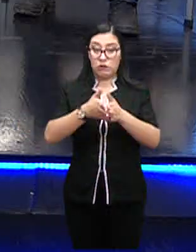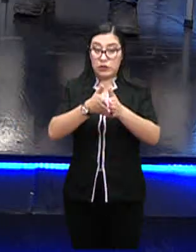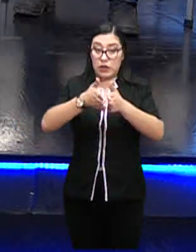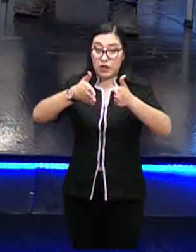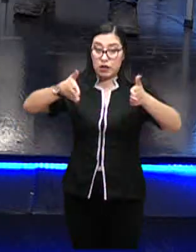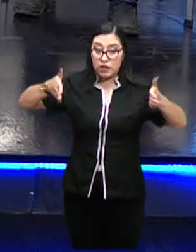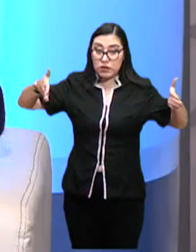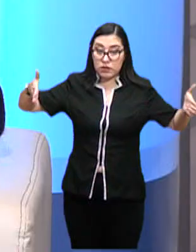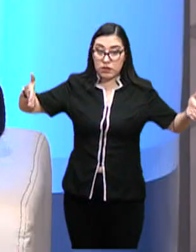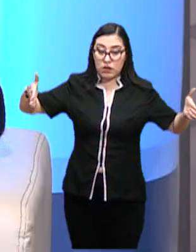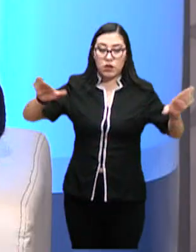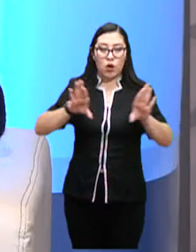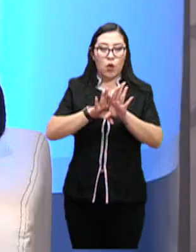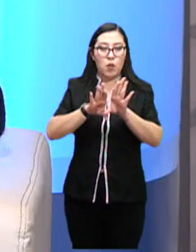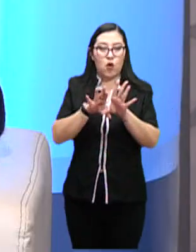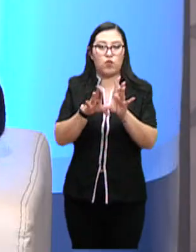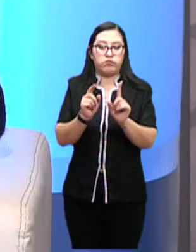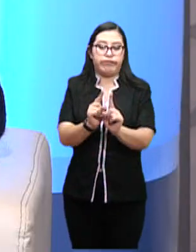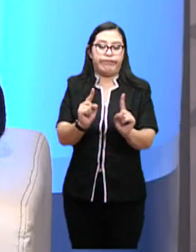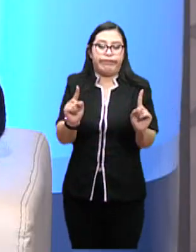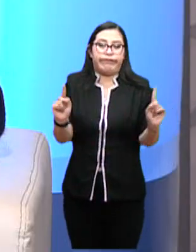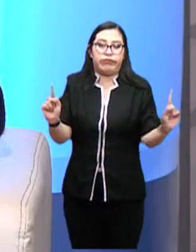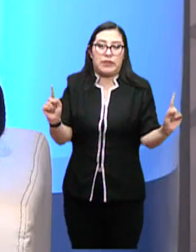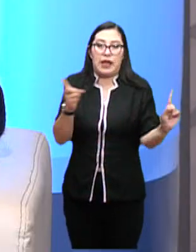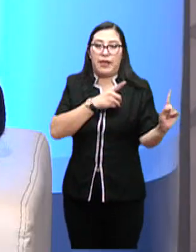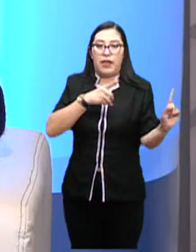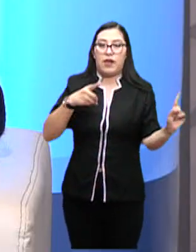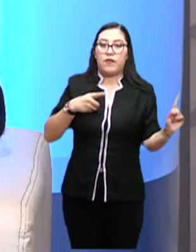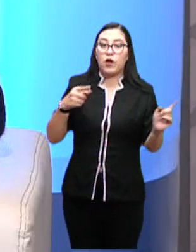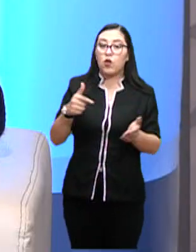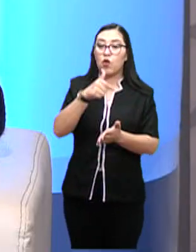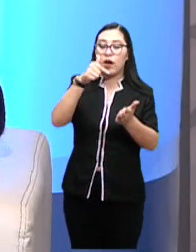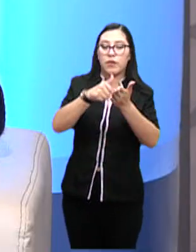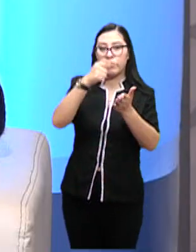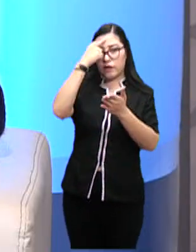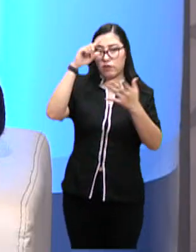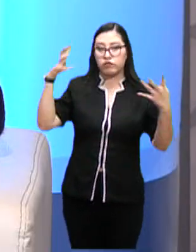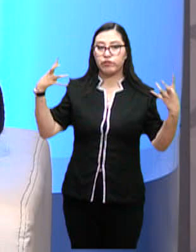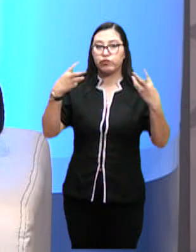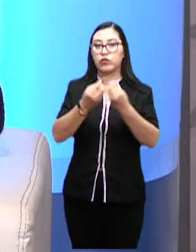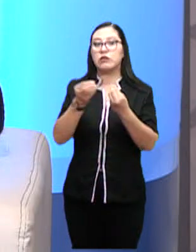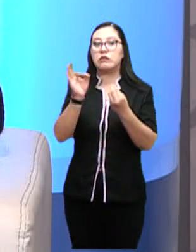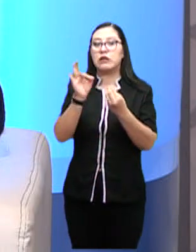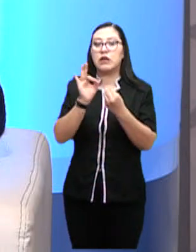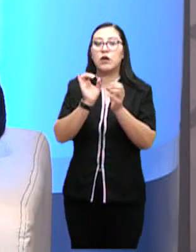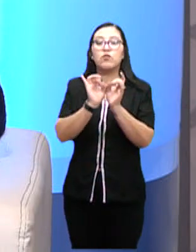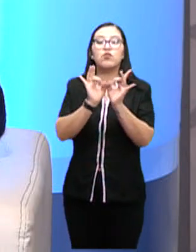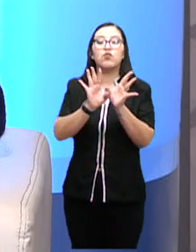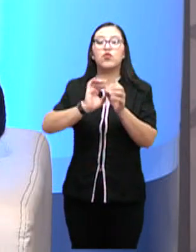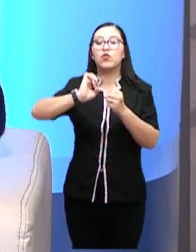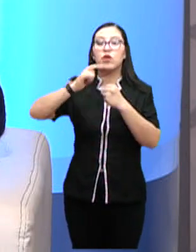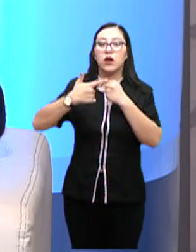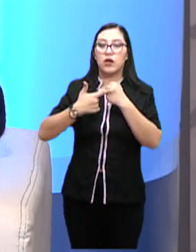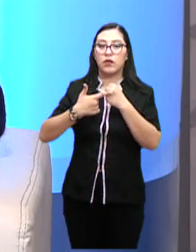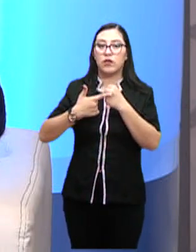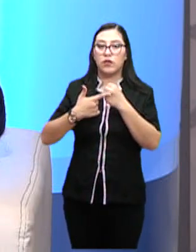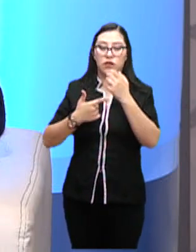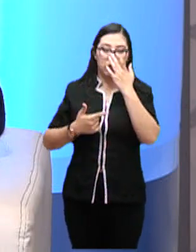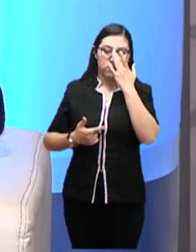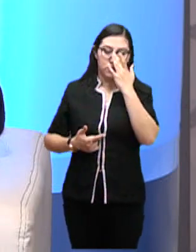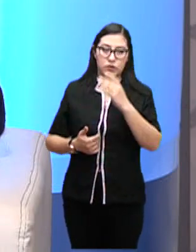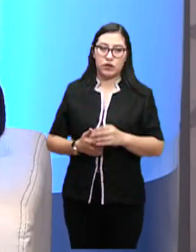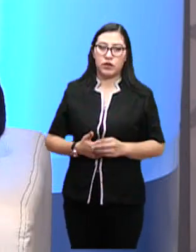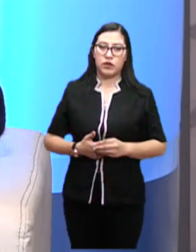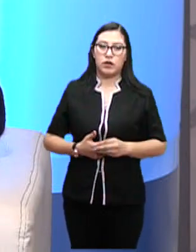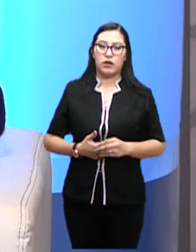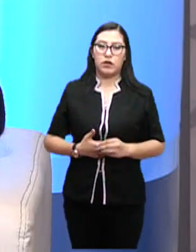otros comerciantes que pueden manejar productos que en conjunción se pudiera ejercer un efecto dominó. ¿Qué quiero decir con esto?